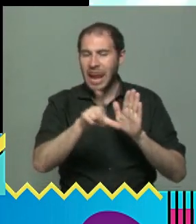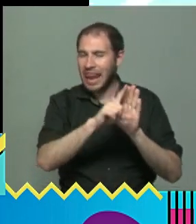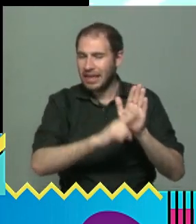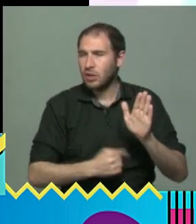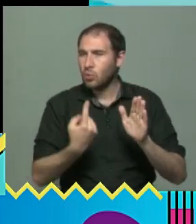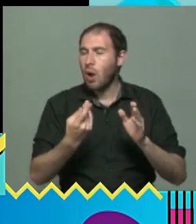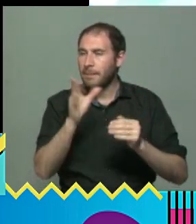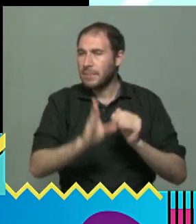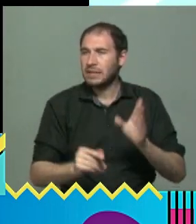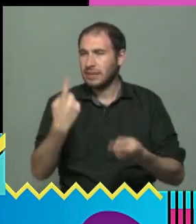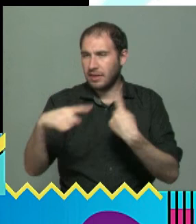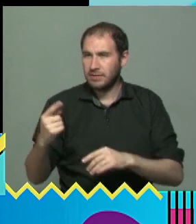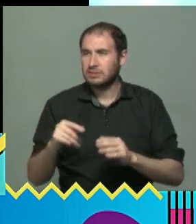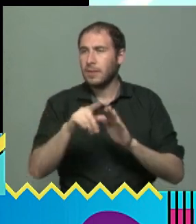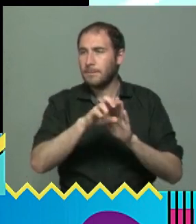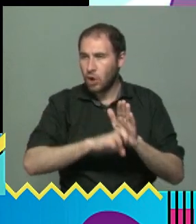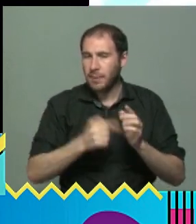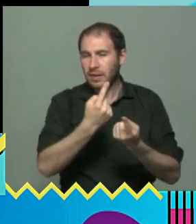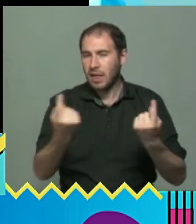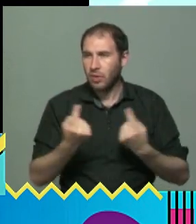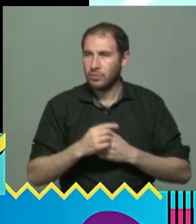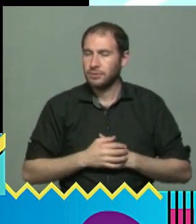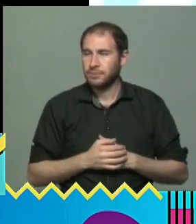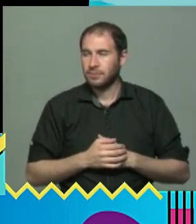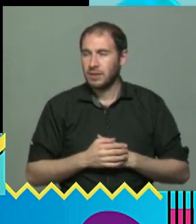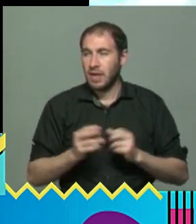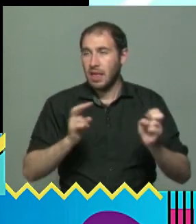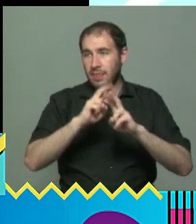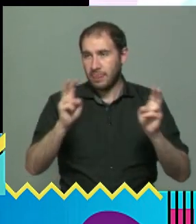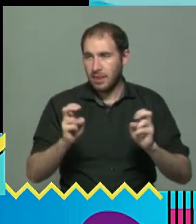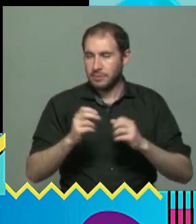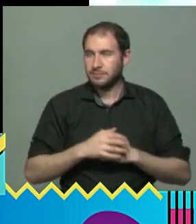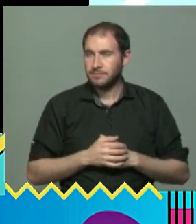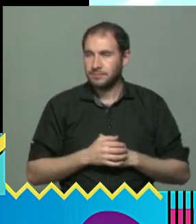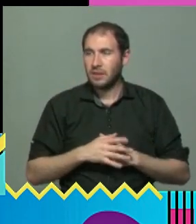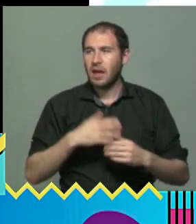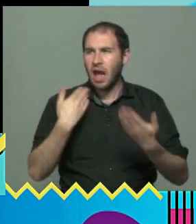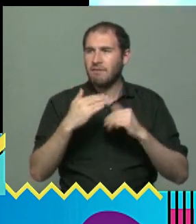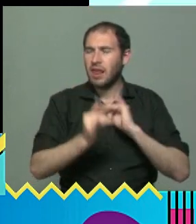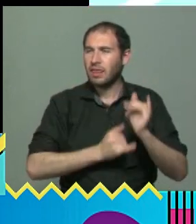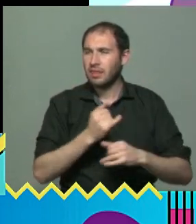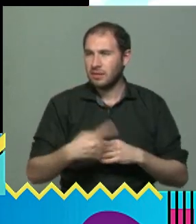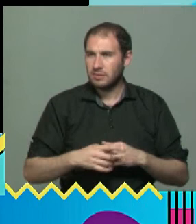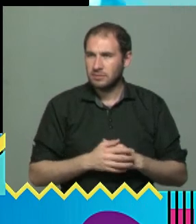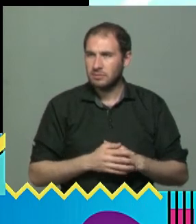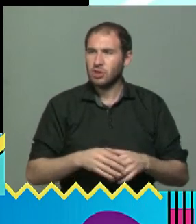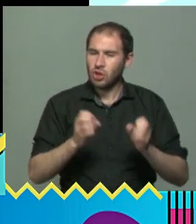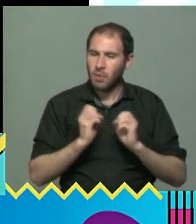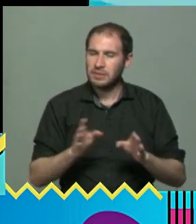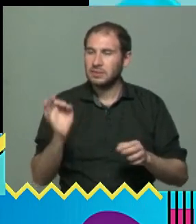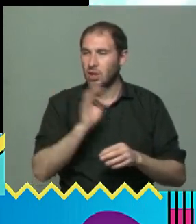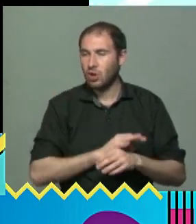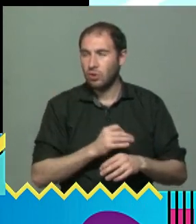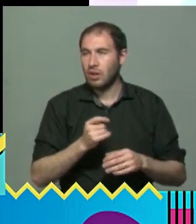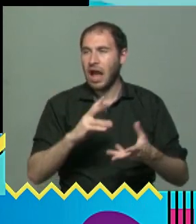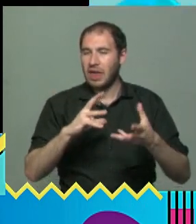actúan los distintos países, los programas que tienen. Y una de las cuestiones que más se habló fue precisamente la aplicación o